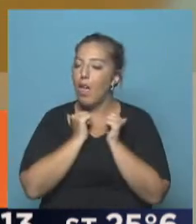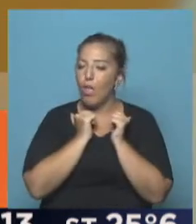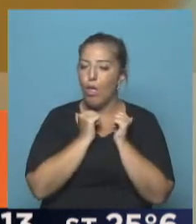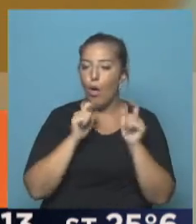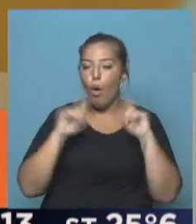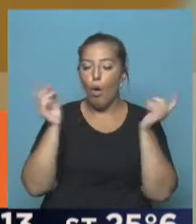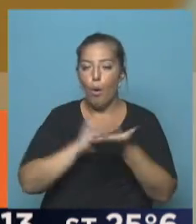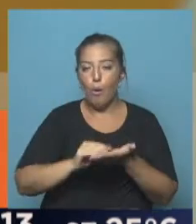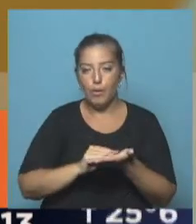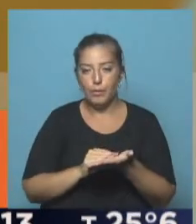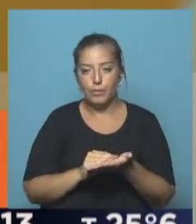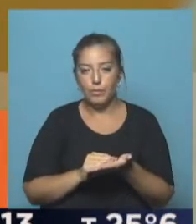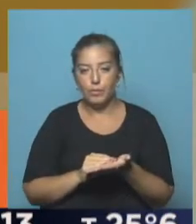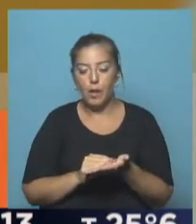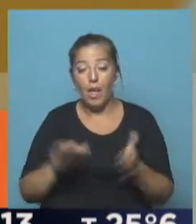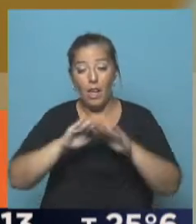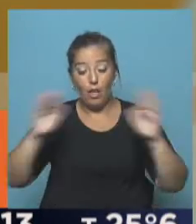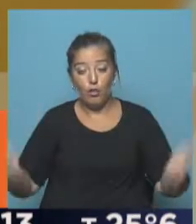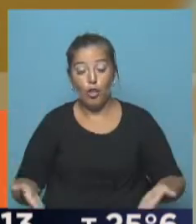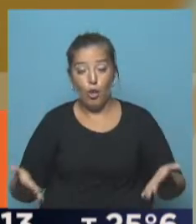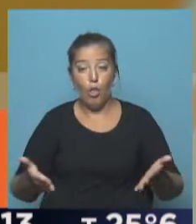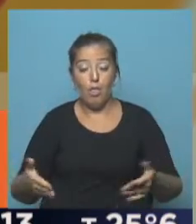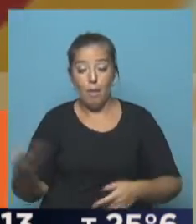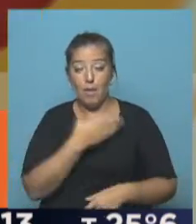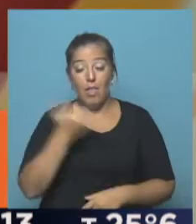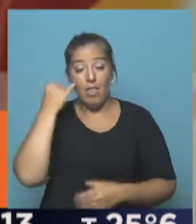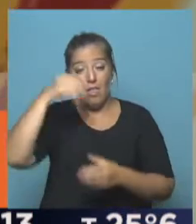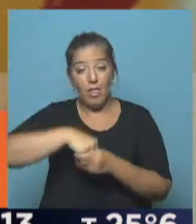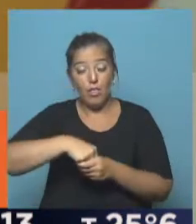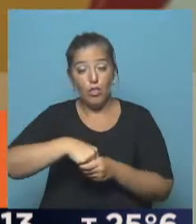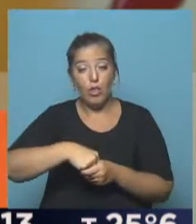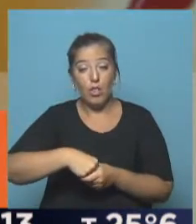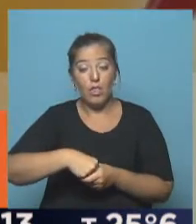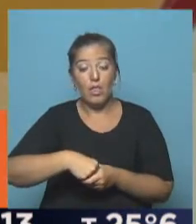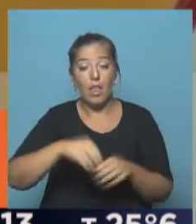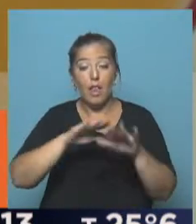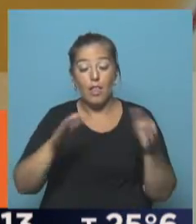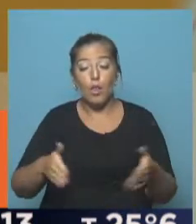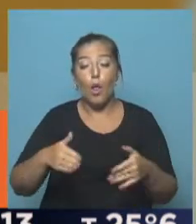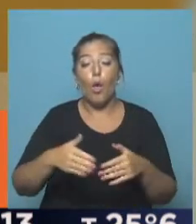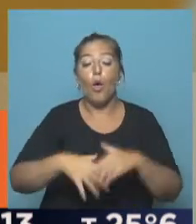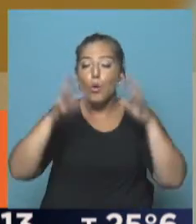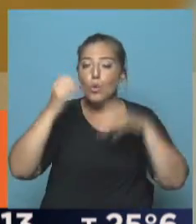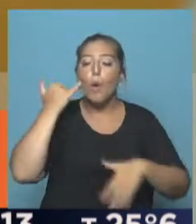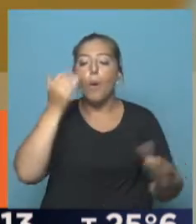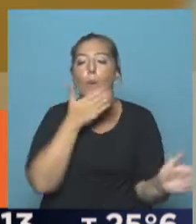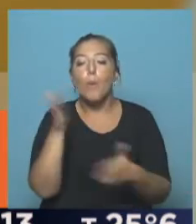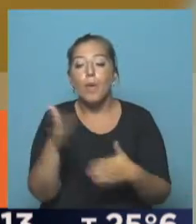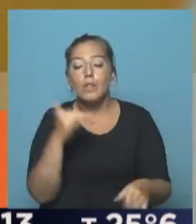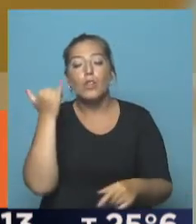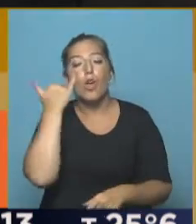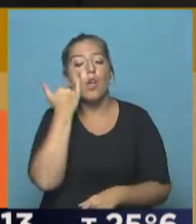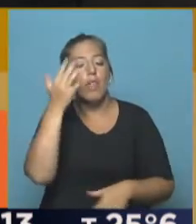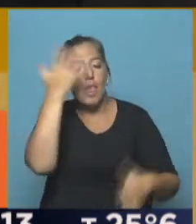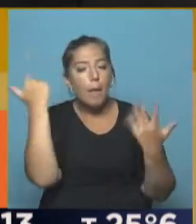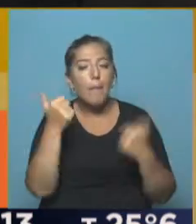despacho Oval, en el escritorio presidencial, y adentro del escritorio llueve y hay viento y lo despeina, claro. Y dicen, este es el caos que